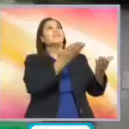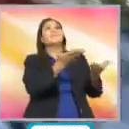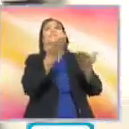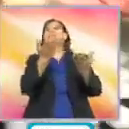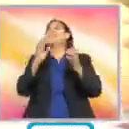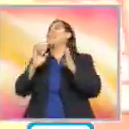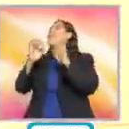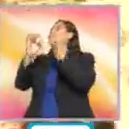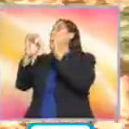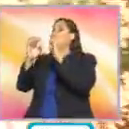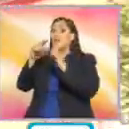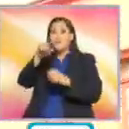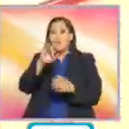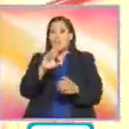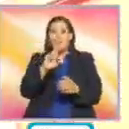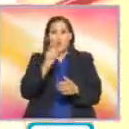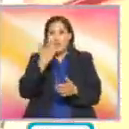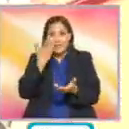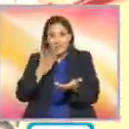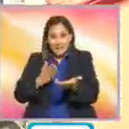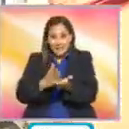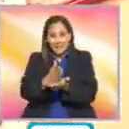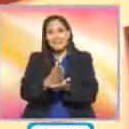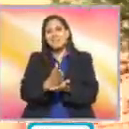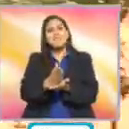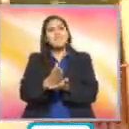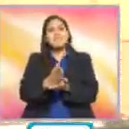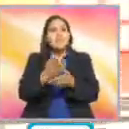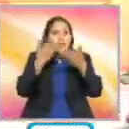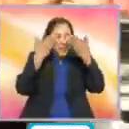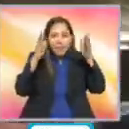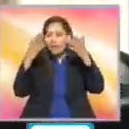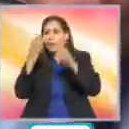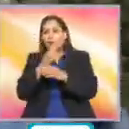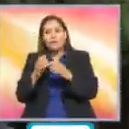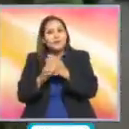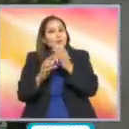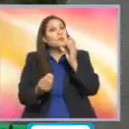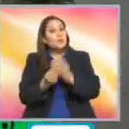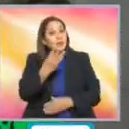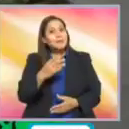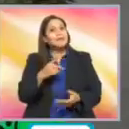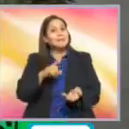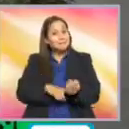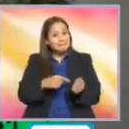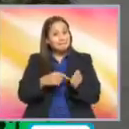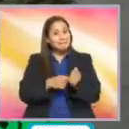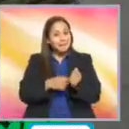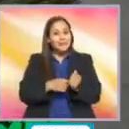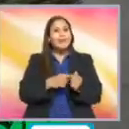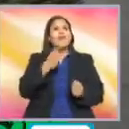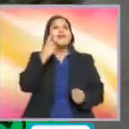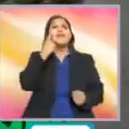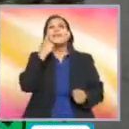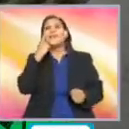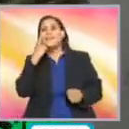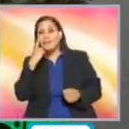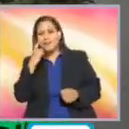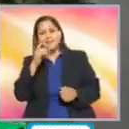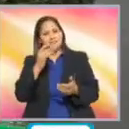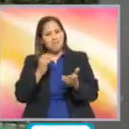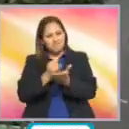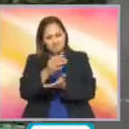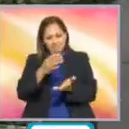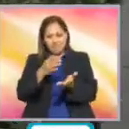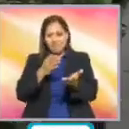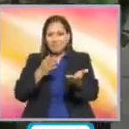hay. Y si usted no se atreve a entrar, no va a descubrir cosas, tío Alberto. Le digo, échale un ojito y atrévase a